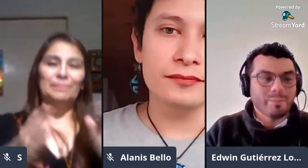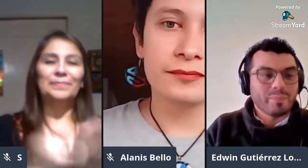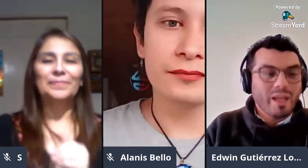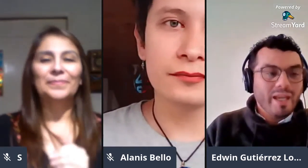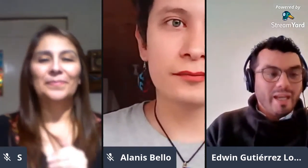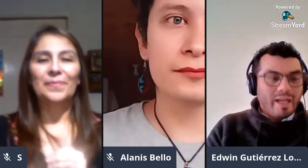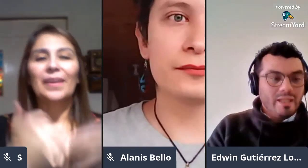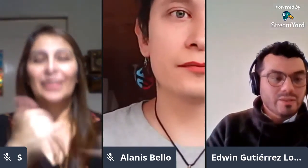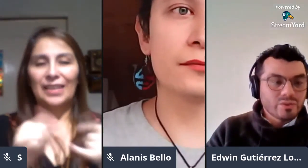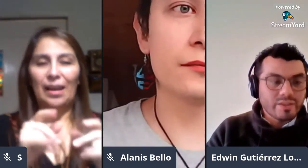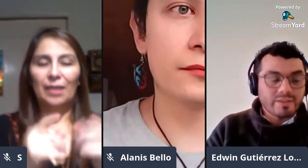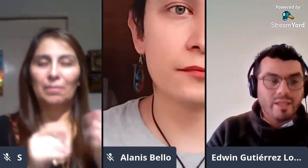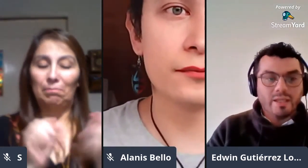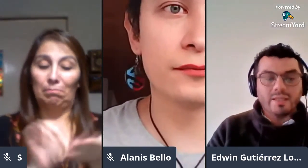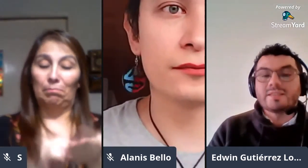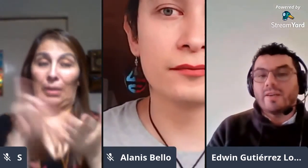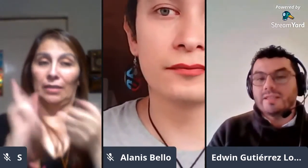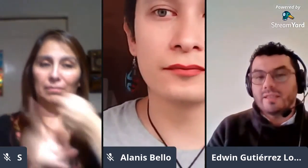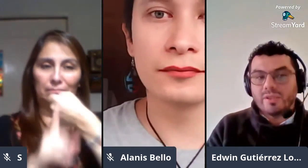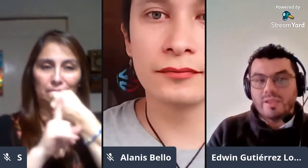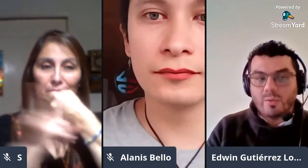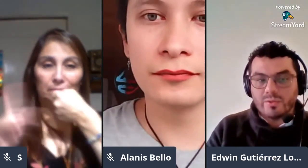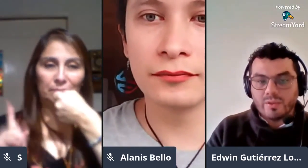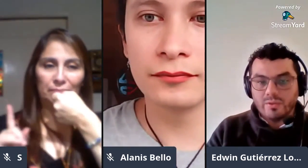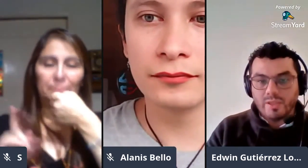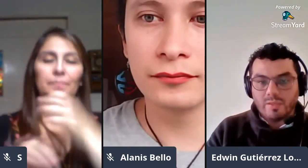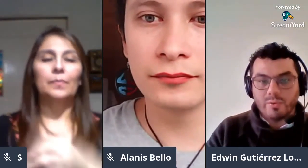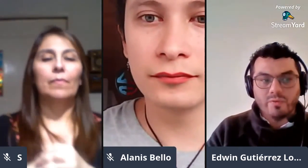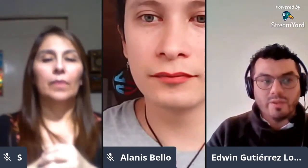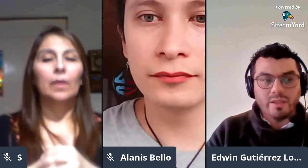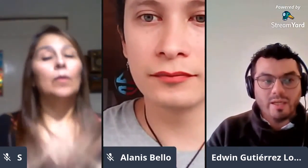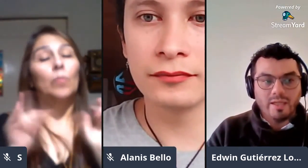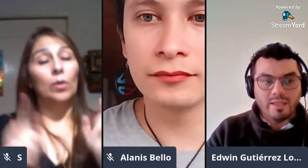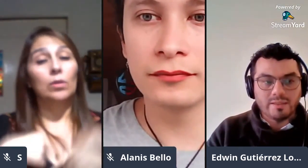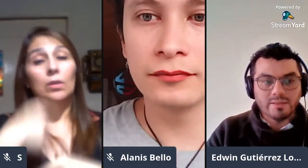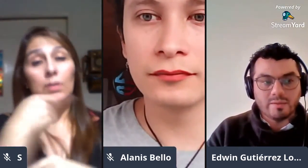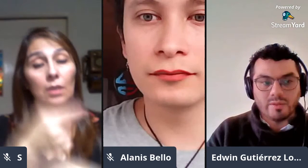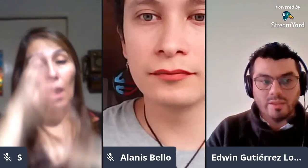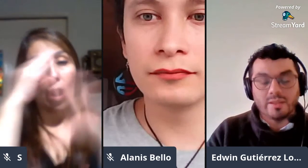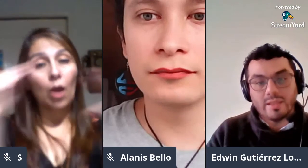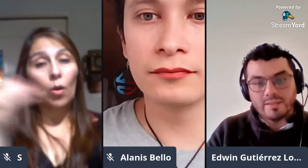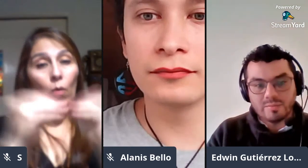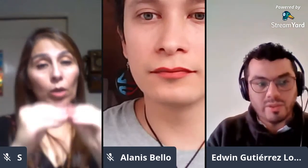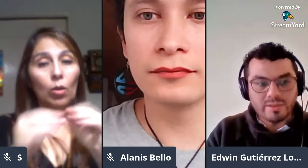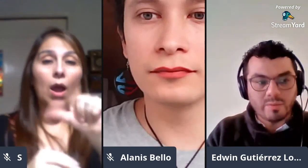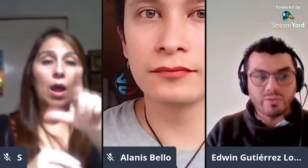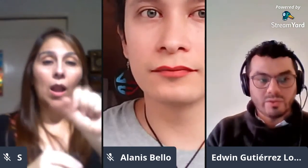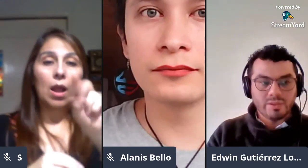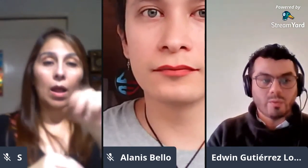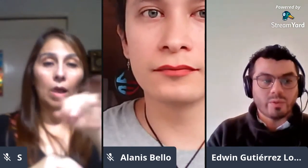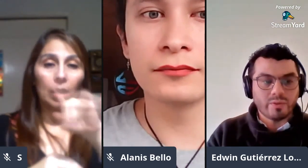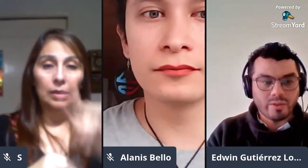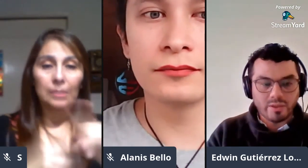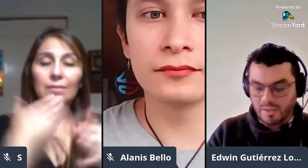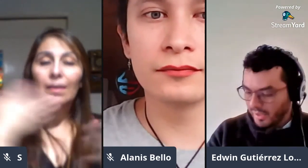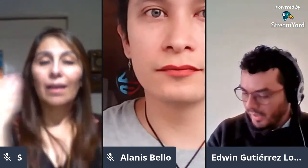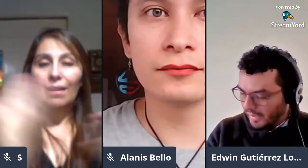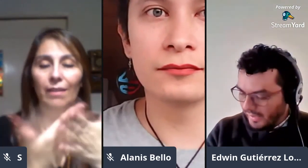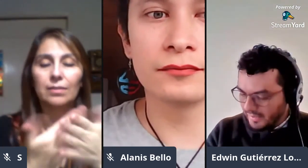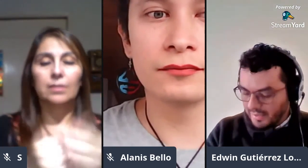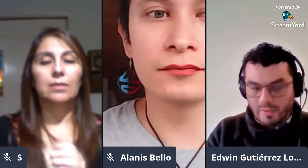ya lo activé. Entonces, estaba diciendo que de acuerdo con lo que la profe Alanis, gracias por la intervención, y de acuerdo a